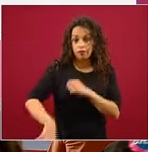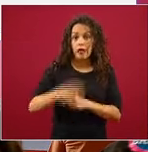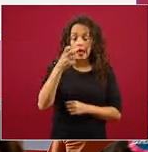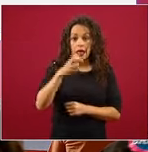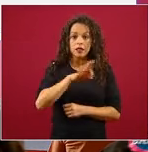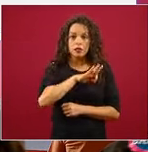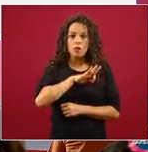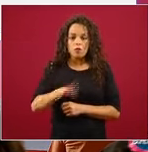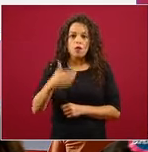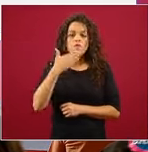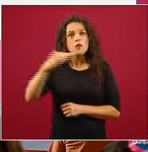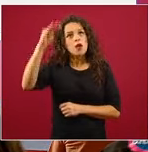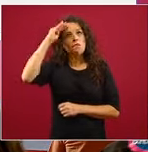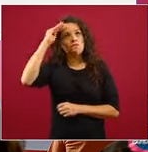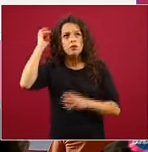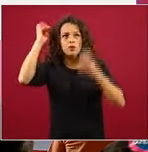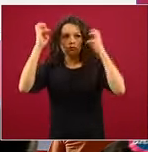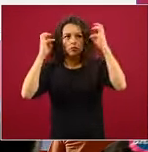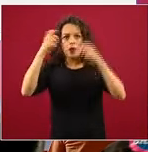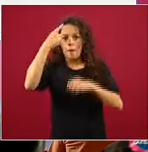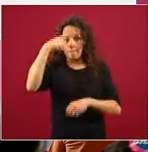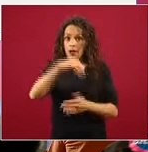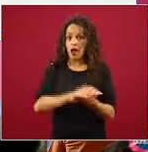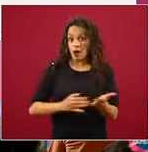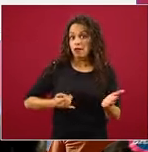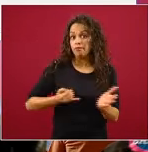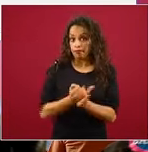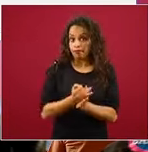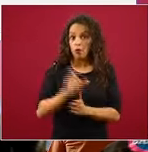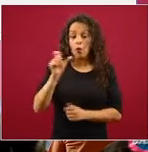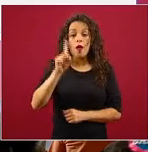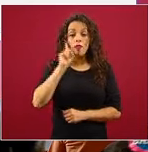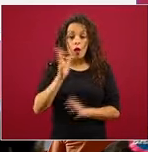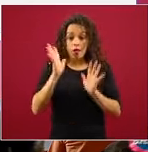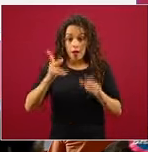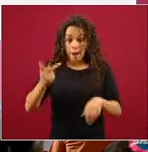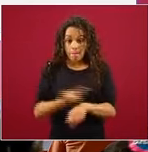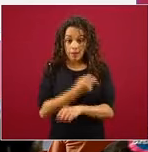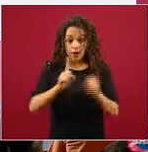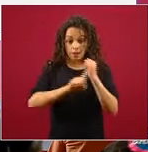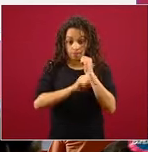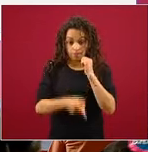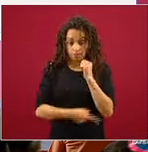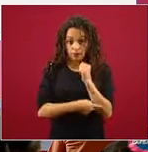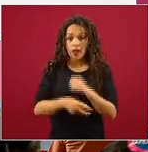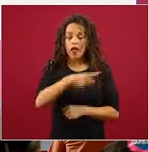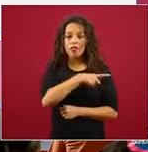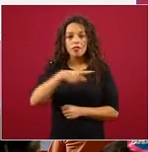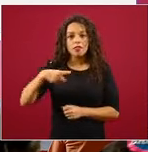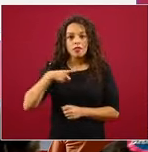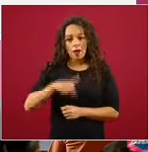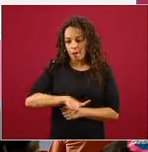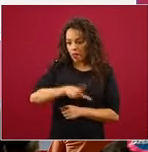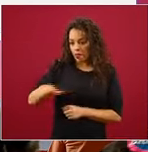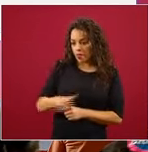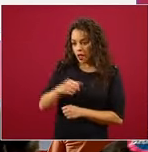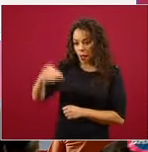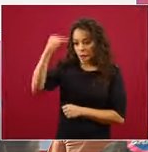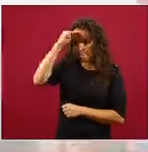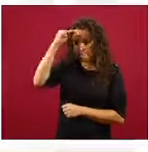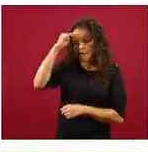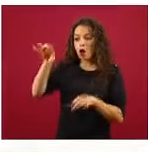decisiones. Incluso toda mujer que se embaraza ya debe estar pensando cómo se va a proteger una vez concluya el